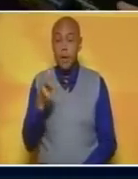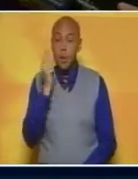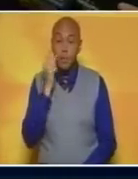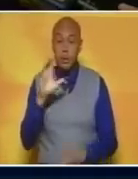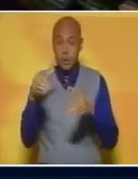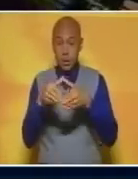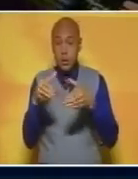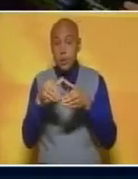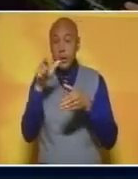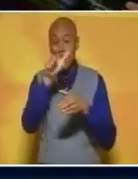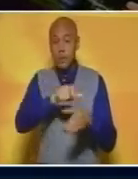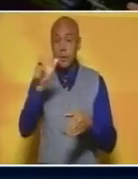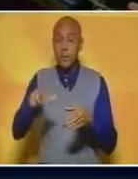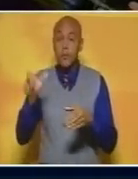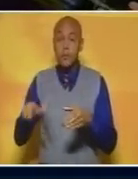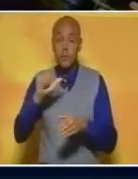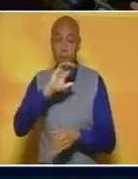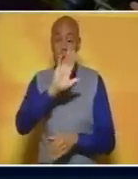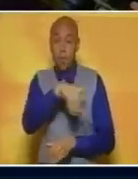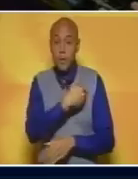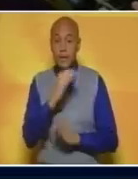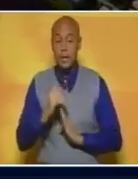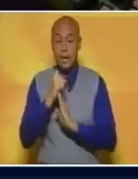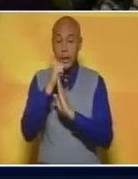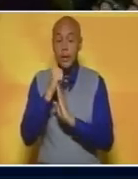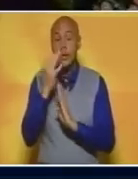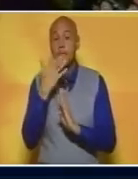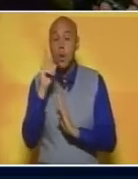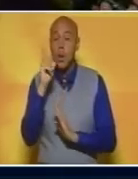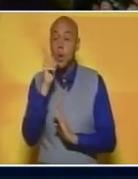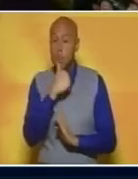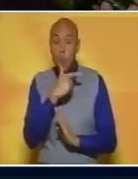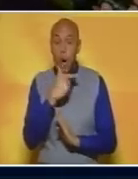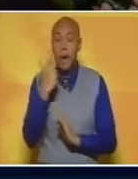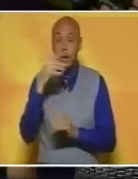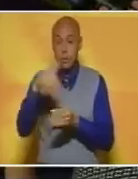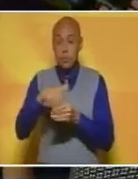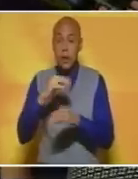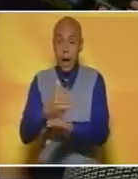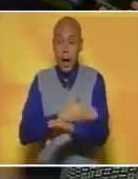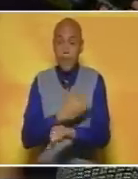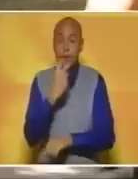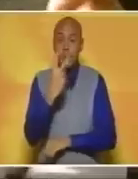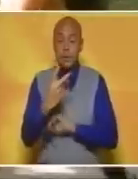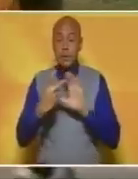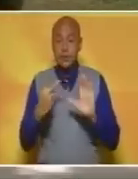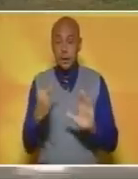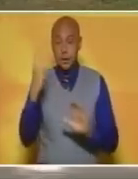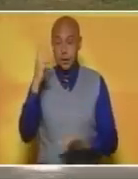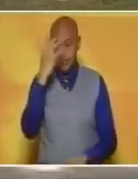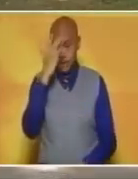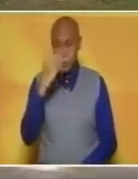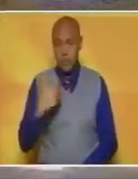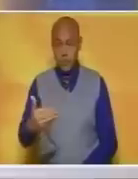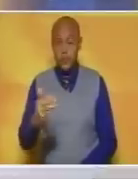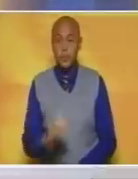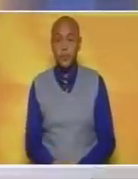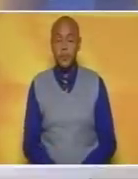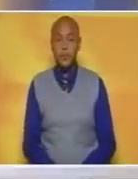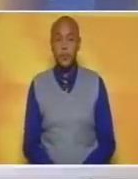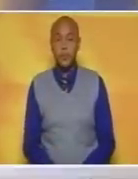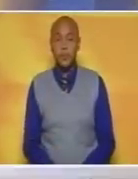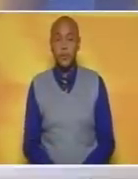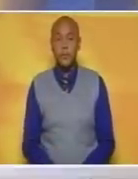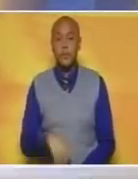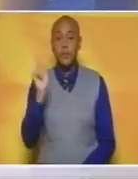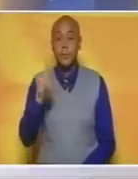el puesto de las autoridades universitarias si no se celebran los comicios antes del 27 de febrero de 2020.